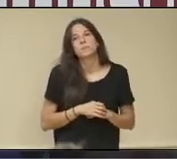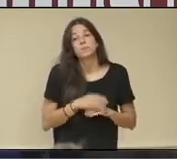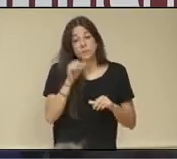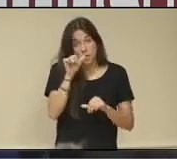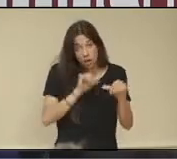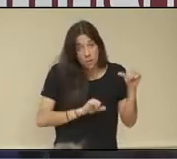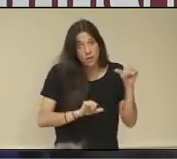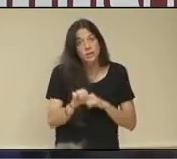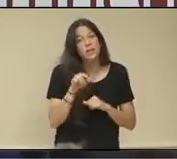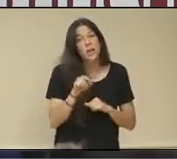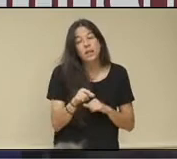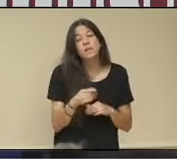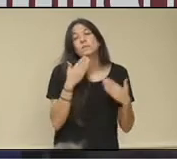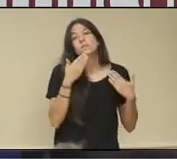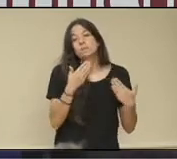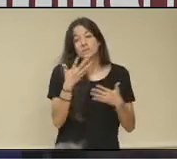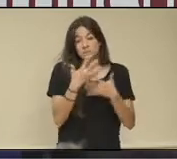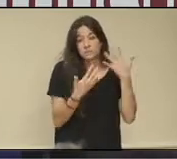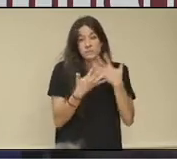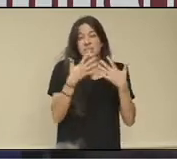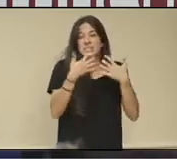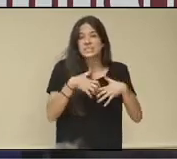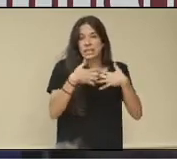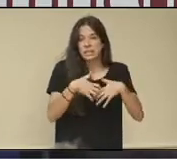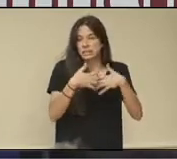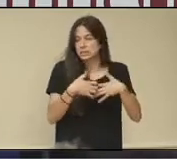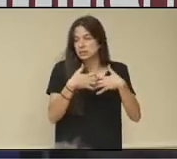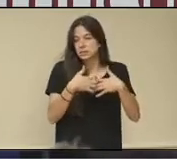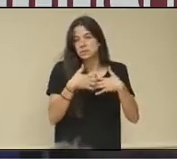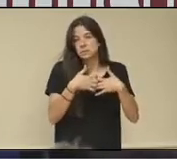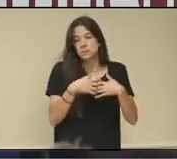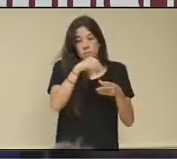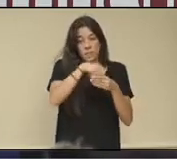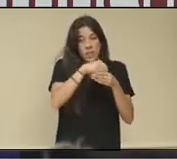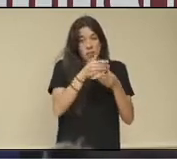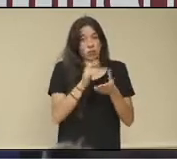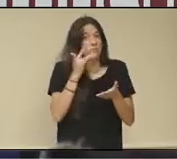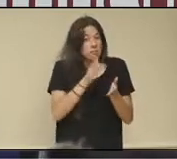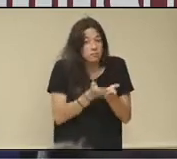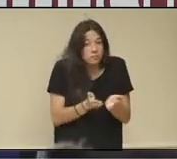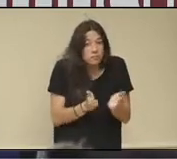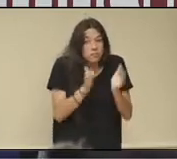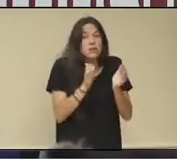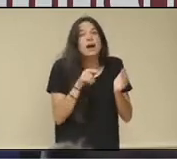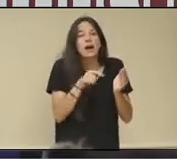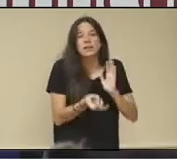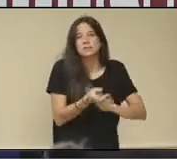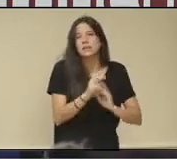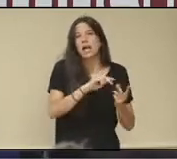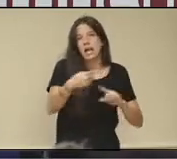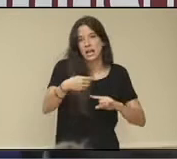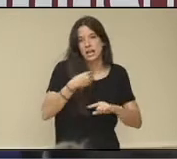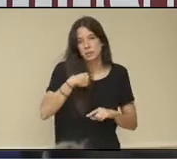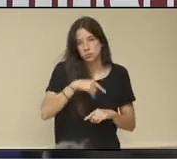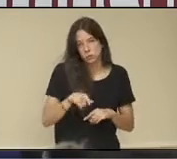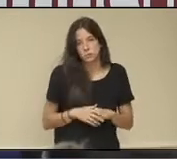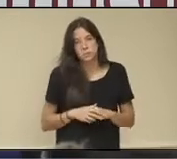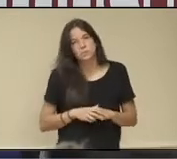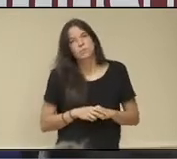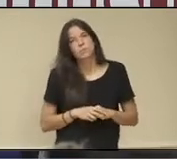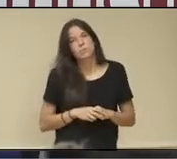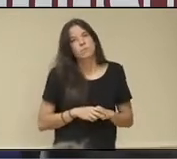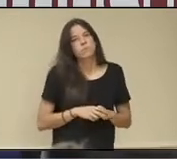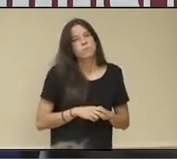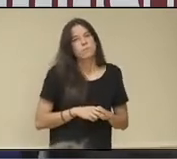de ahí, mediante una síntesis in vitro, se produce este ARN, que es